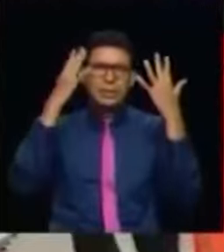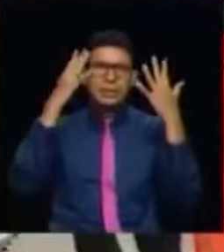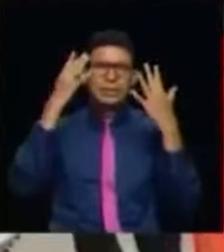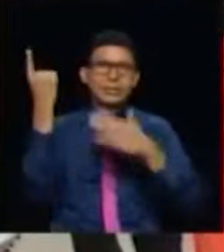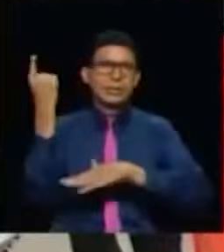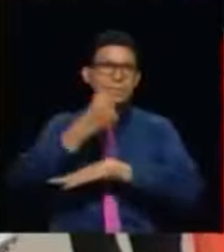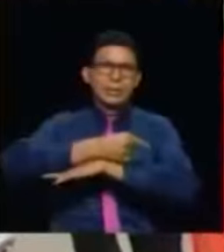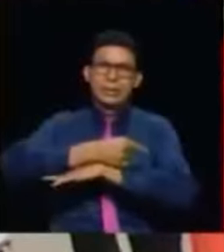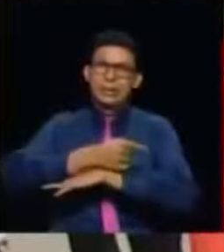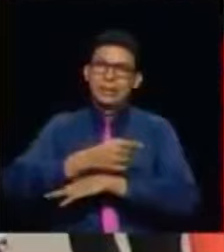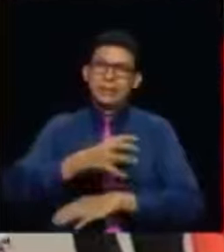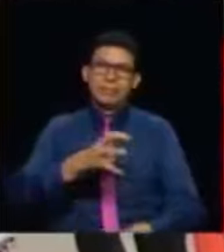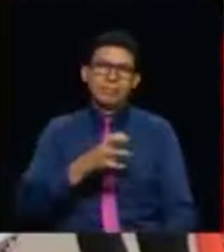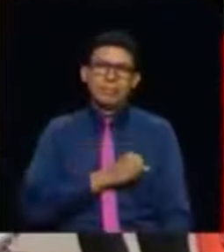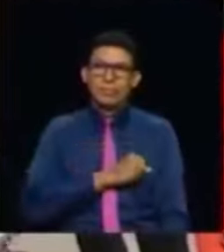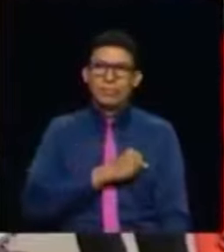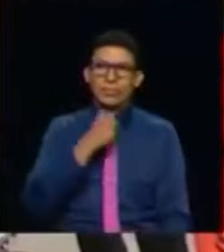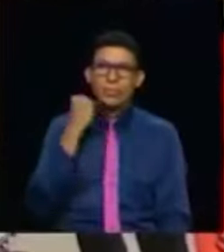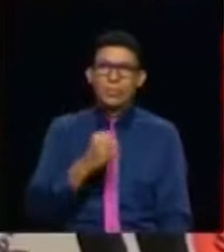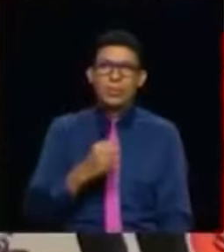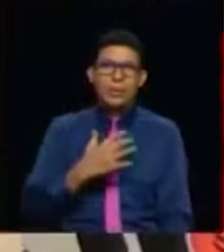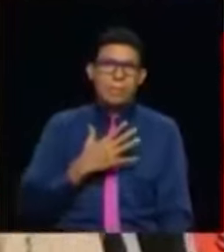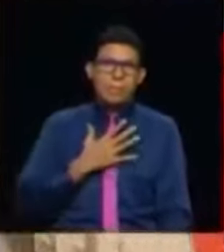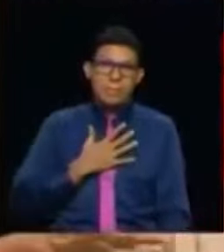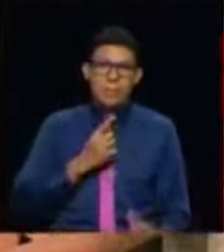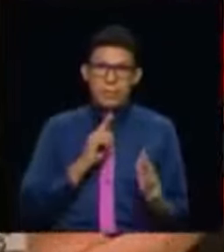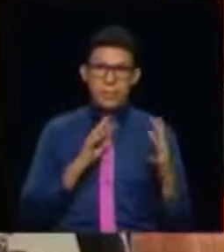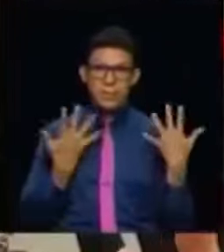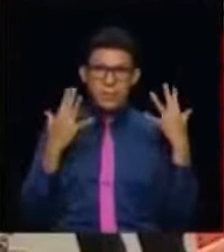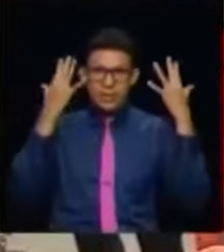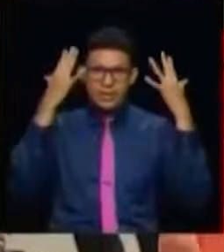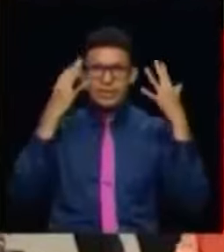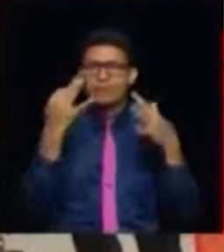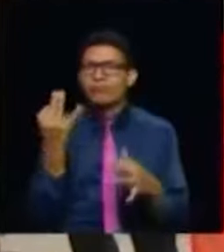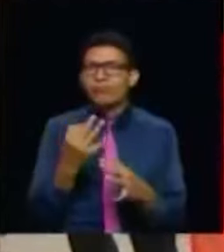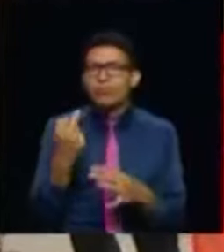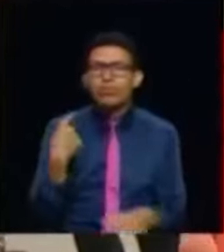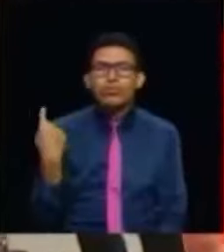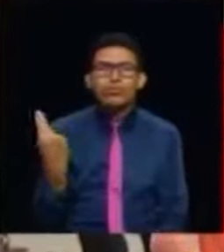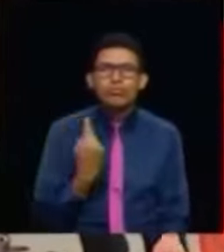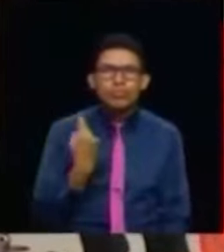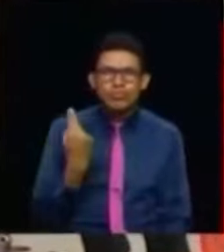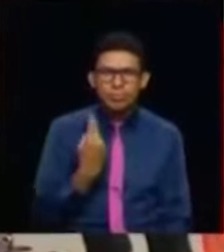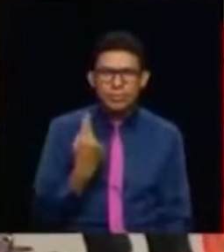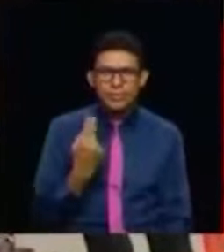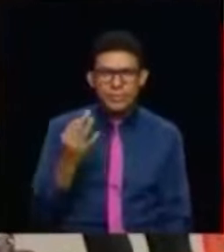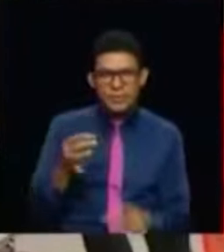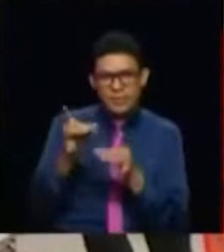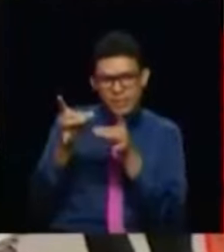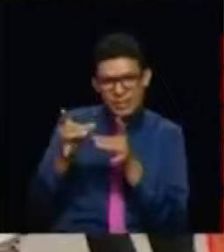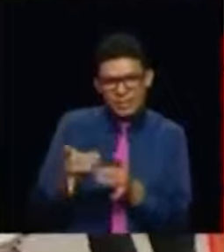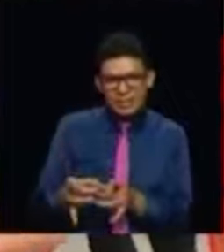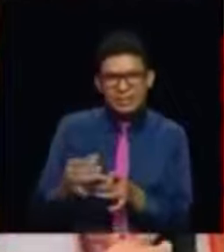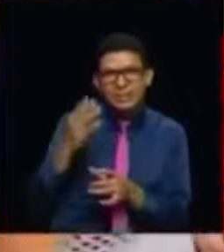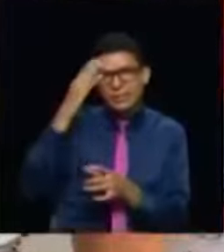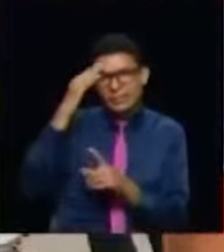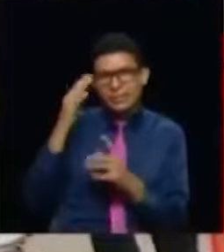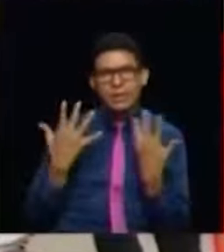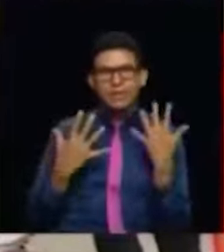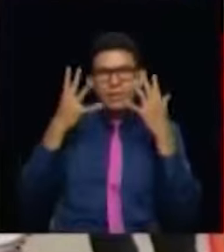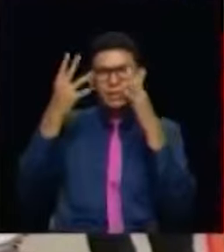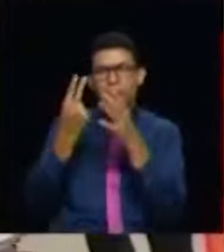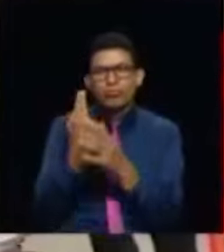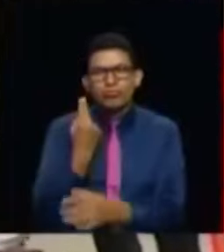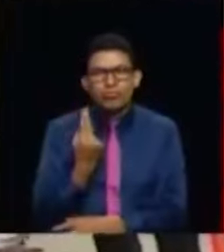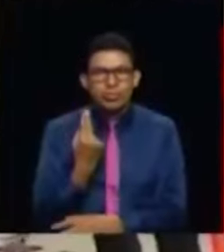duros para mí ha sido mi cumpleaños, porque siempre, como éramos tan cercanas en las fechas, lo celebramos juntas, y